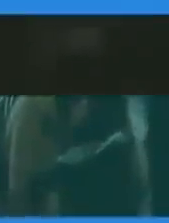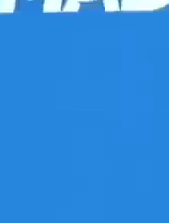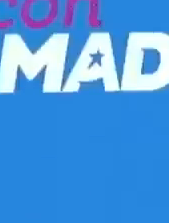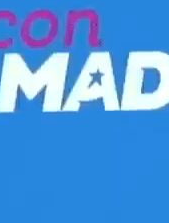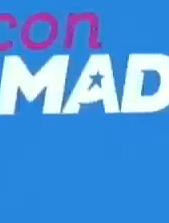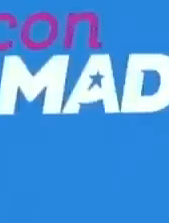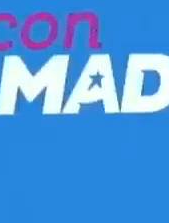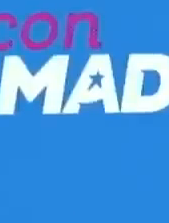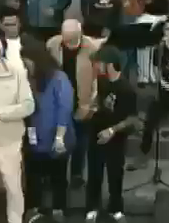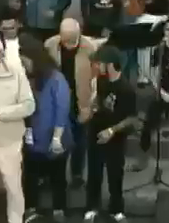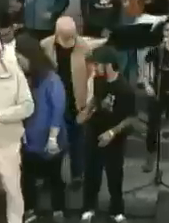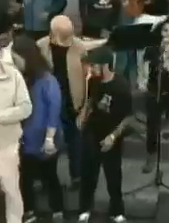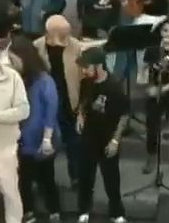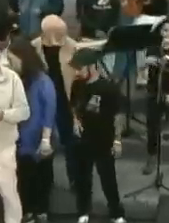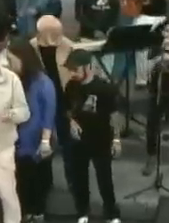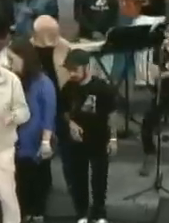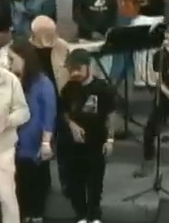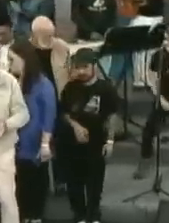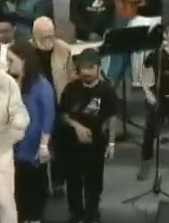verlo